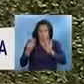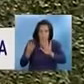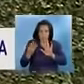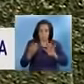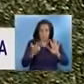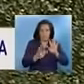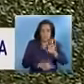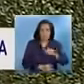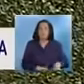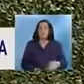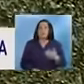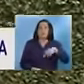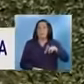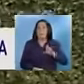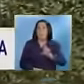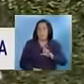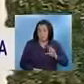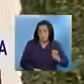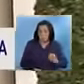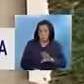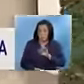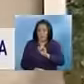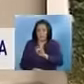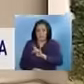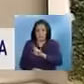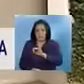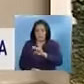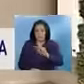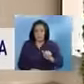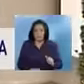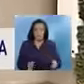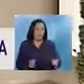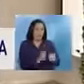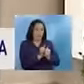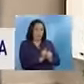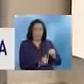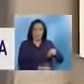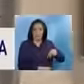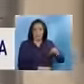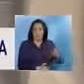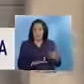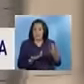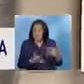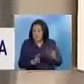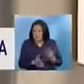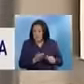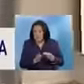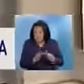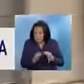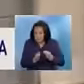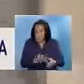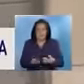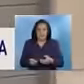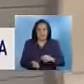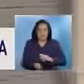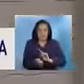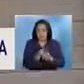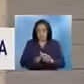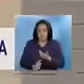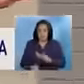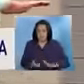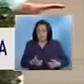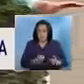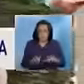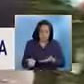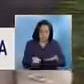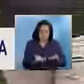estuvo Pedro Cateriano junto a Pedro Pablo Kuczynski ya viendo detalles finales sobre el proceso de transferencia. También estuvo Mercedes Araoz. A su